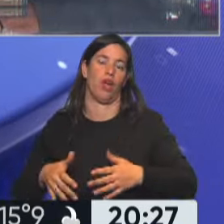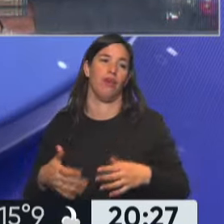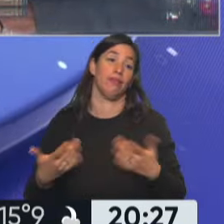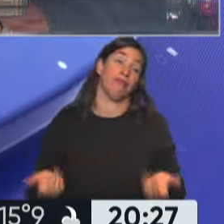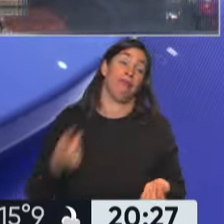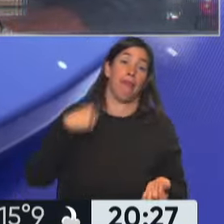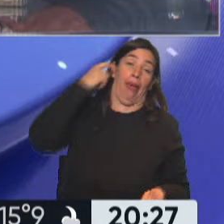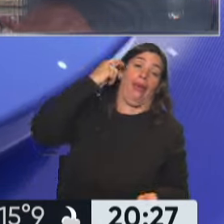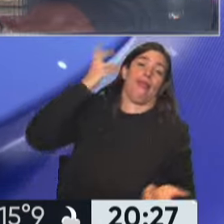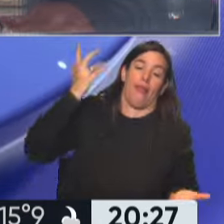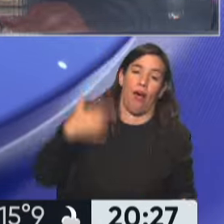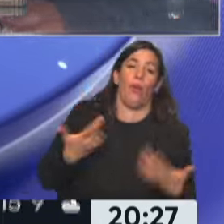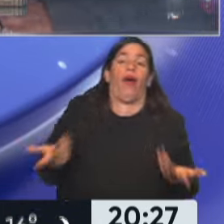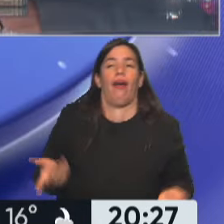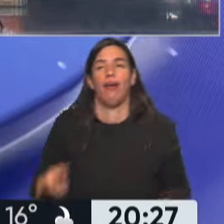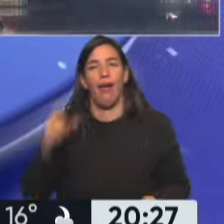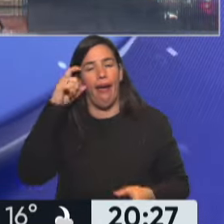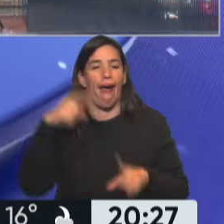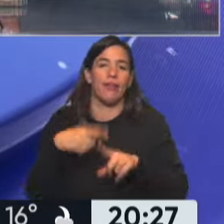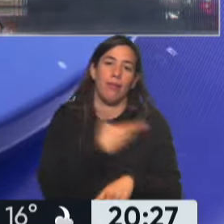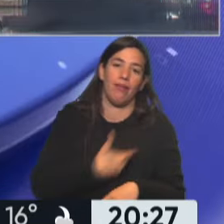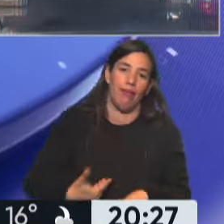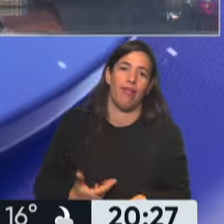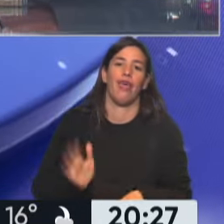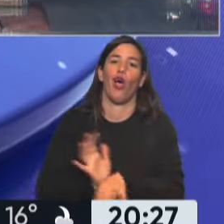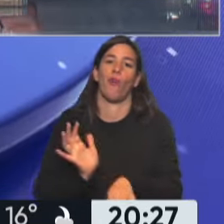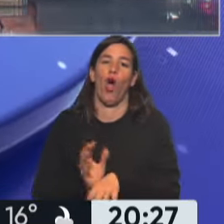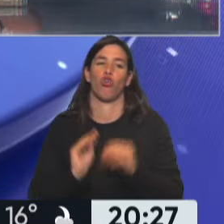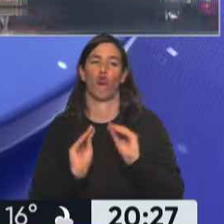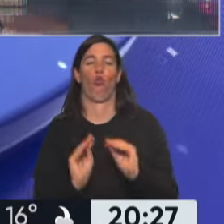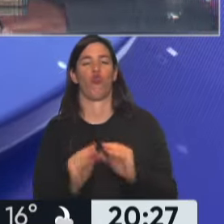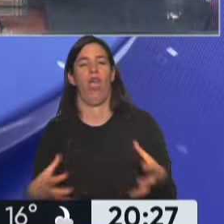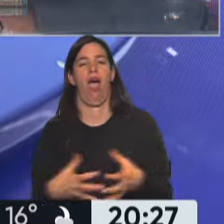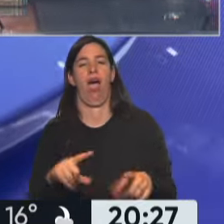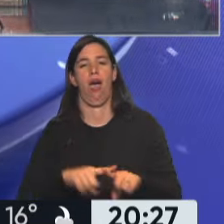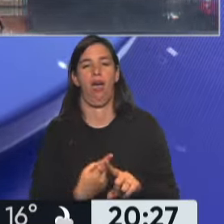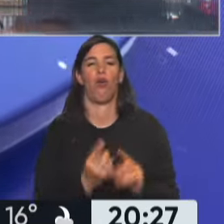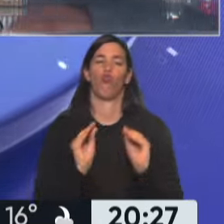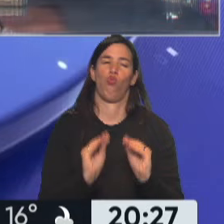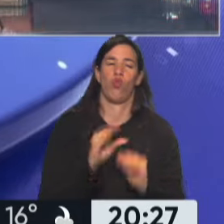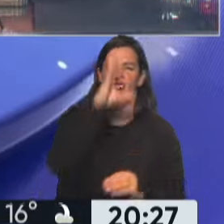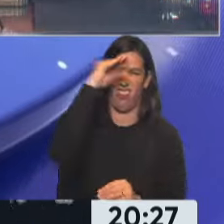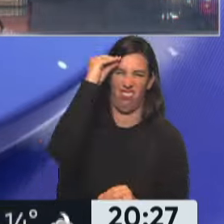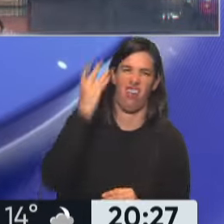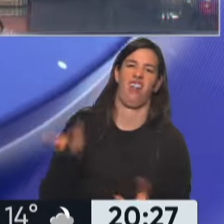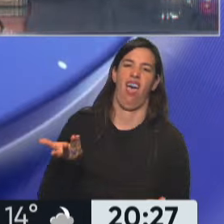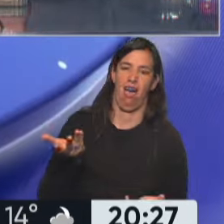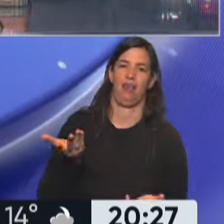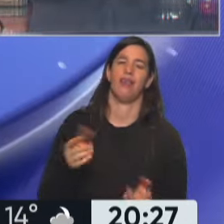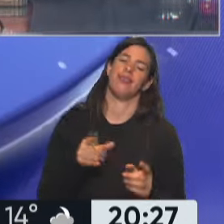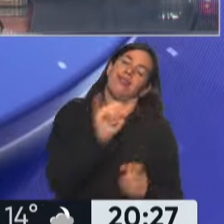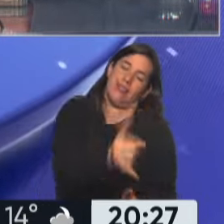expresidente realmente salpica al peronismo sin duda salpica a Cristina que fue quien lo nombró Bueno me parece que sí